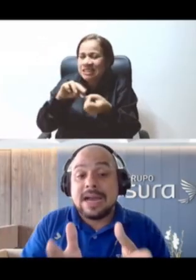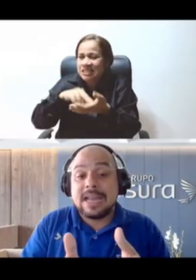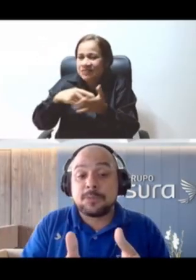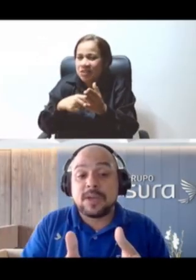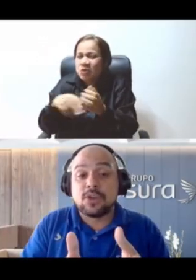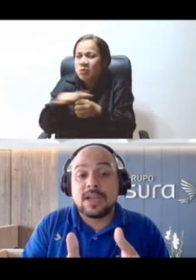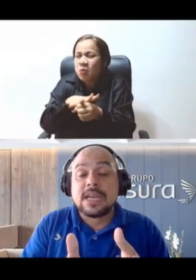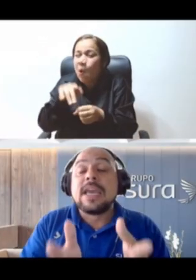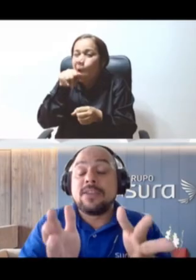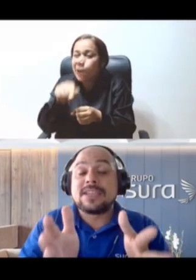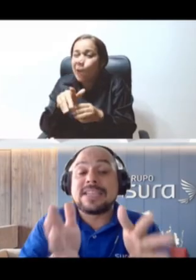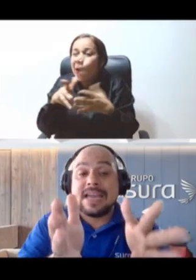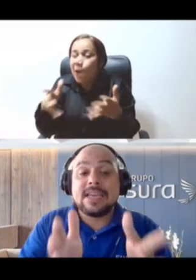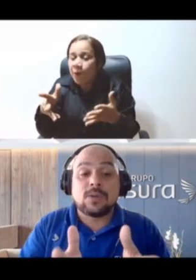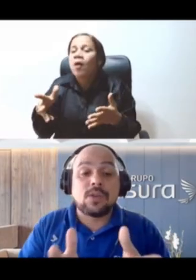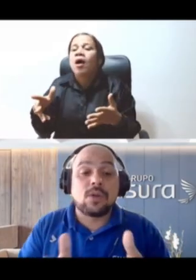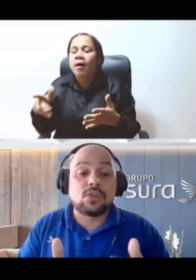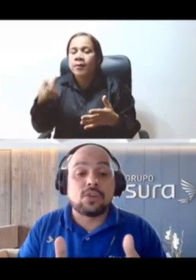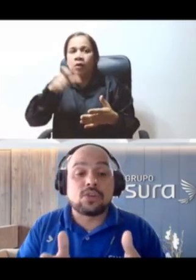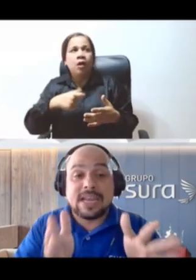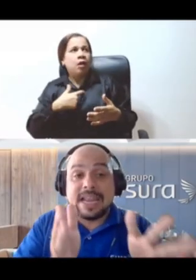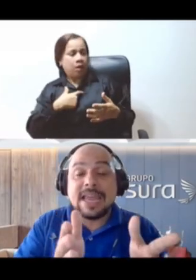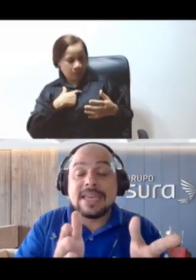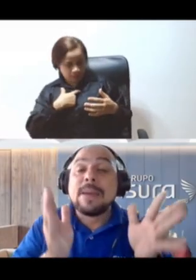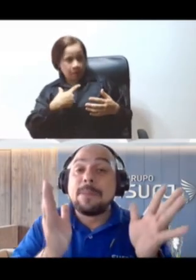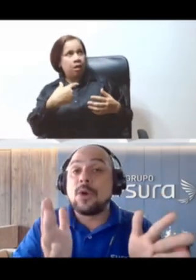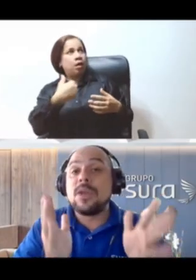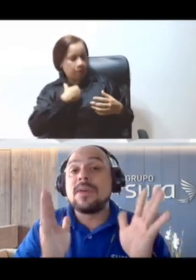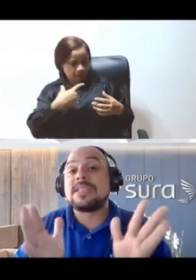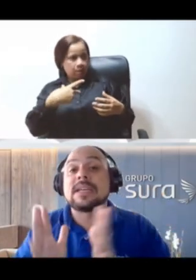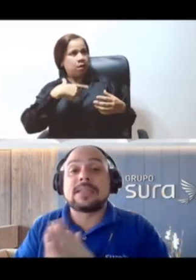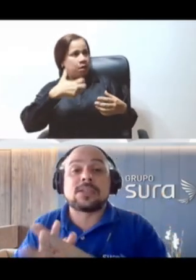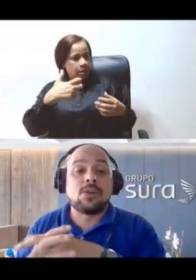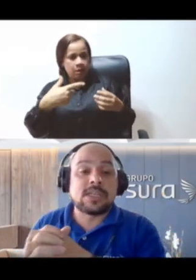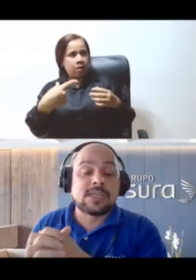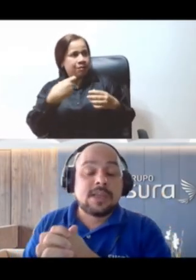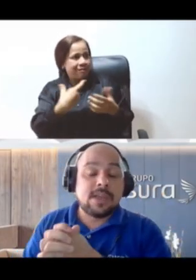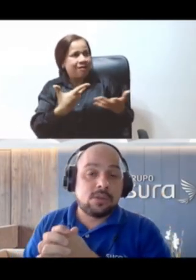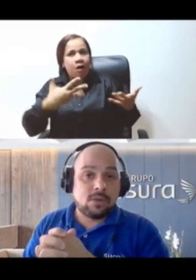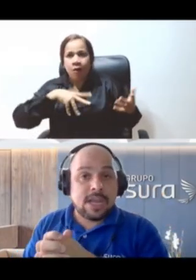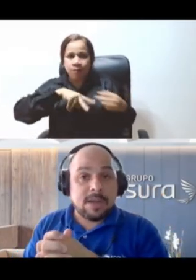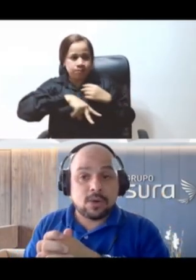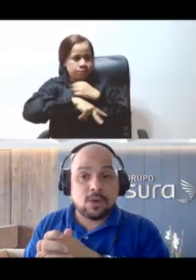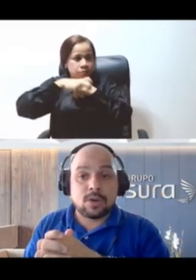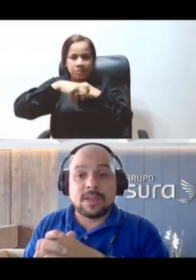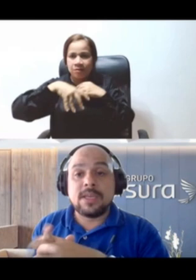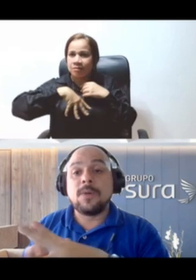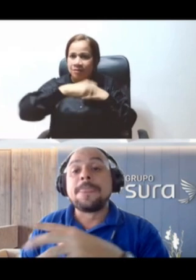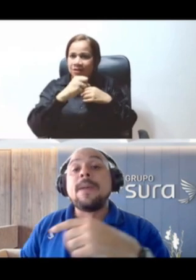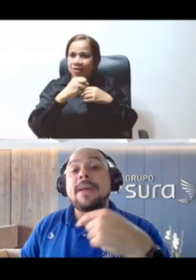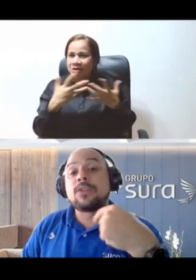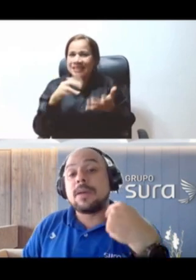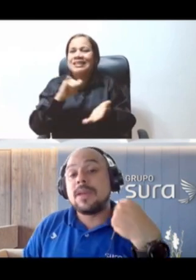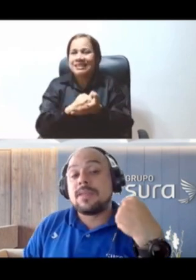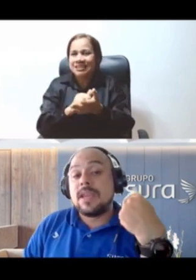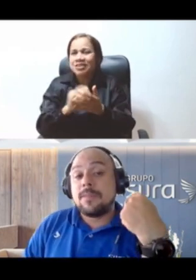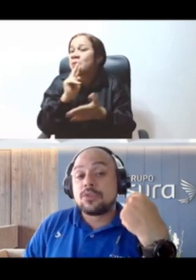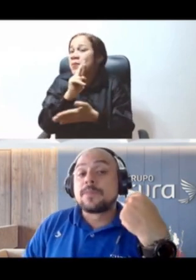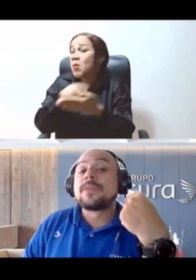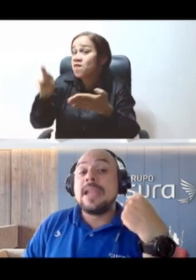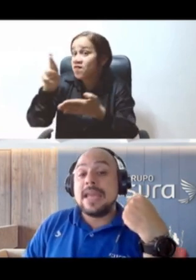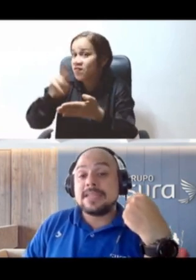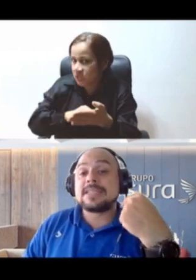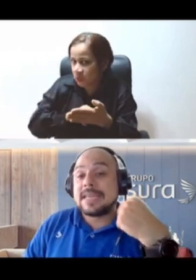de libertad a las personas. Entonces ahí es cuando nosotros, que la ley prohíbe ciertas cosas dentro del marco normativo. Pero